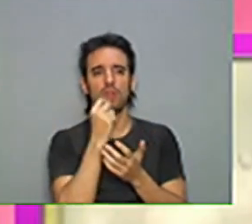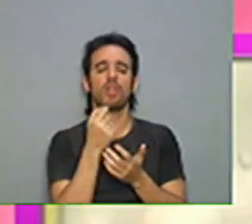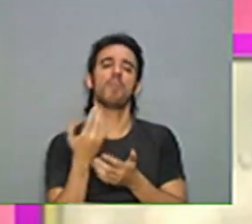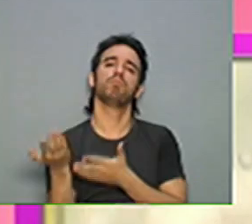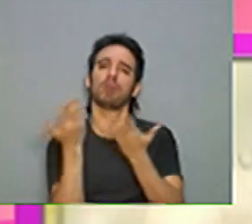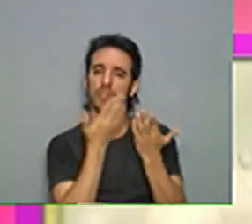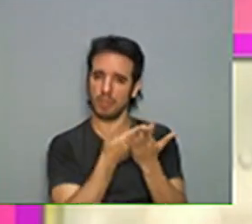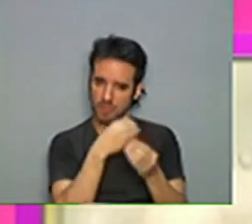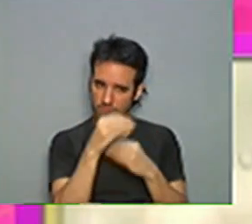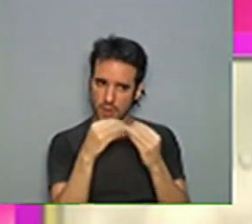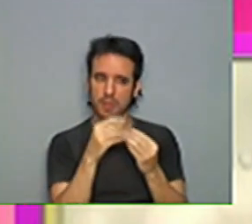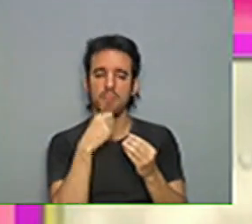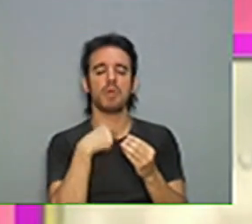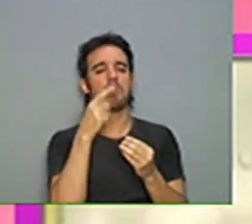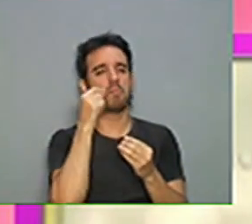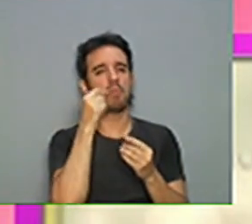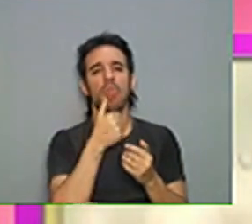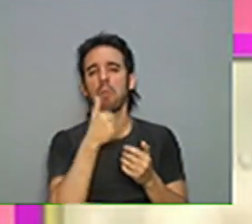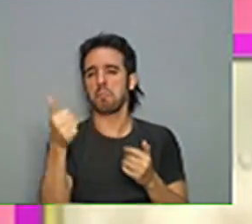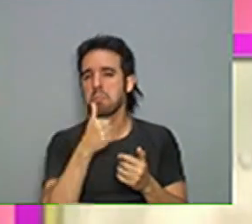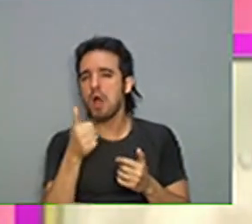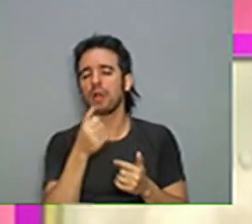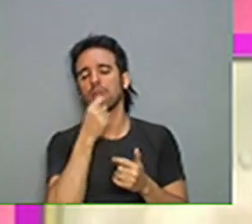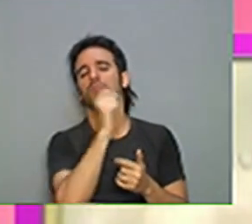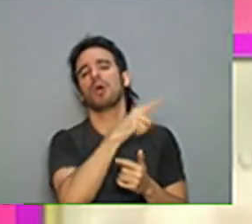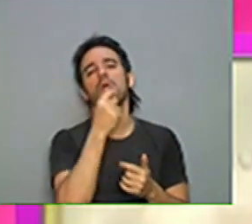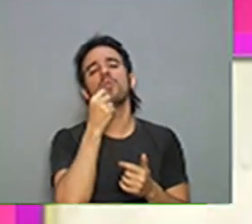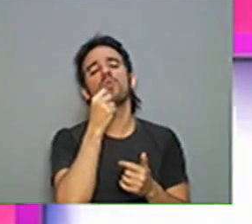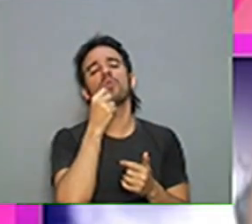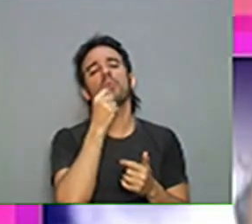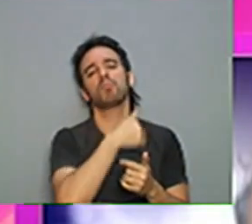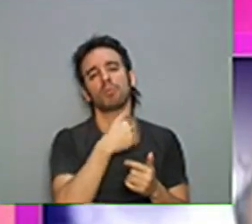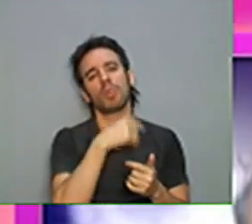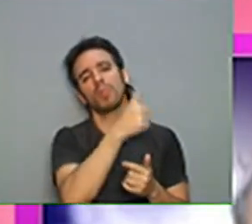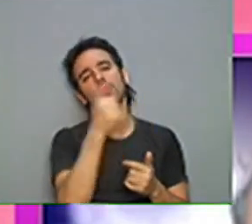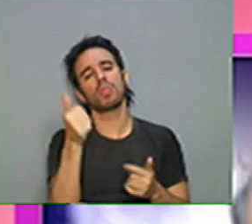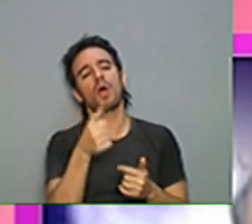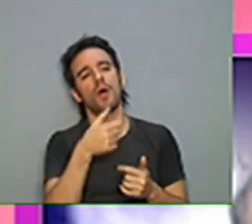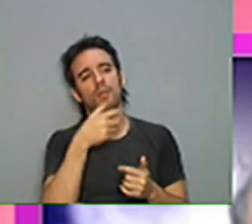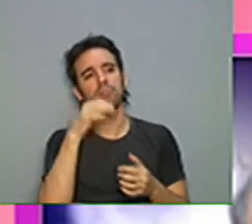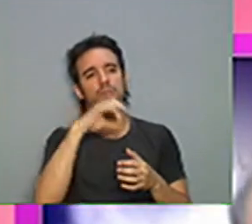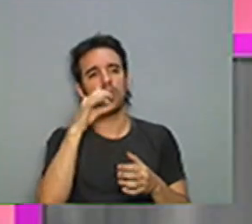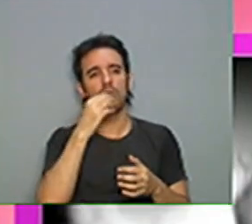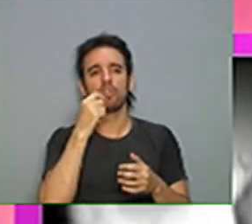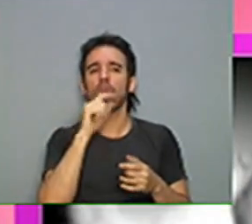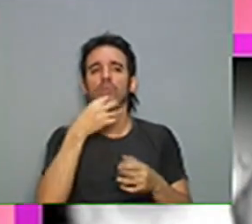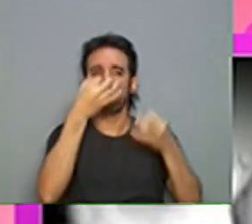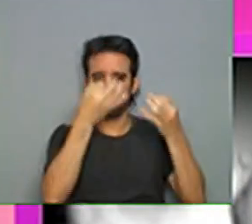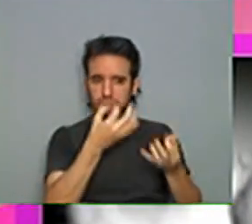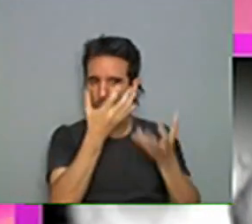familia, mi papá le cebaba mate, mi mamá le hacía el mate cocido con leche. Mira, yo no soy una experta en cocinera.